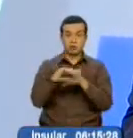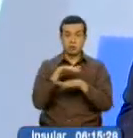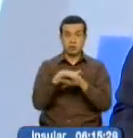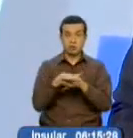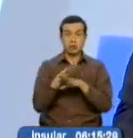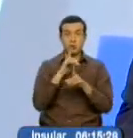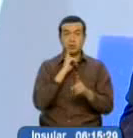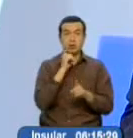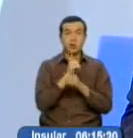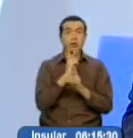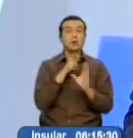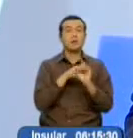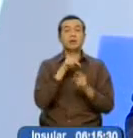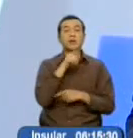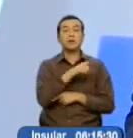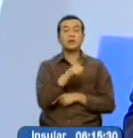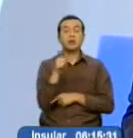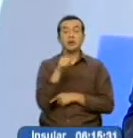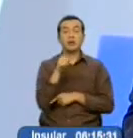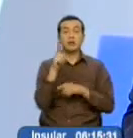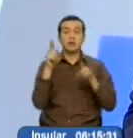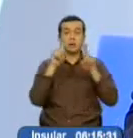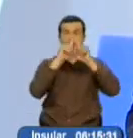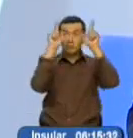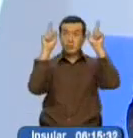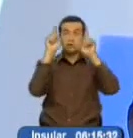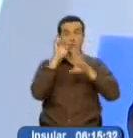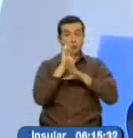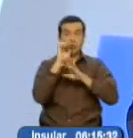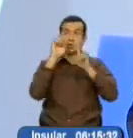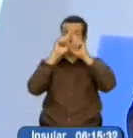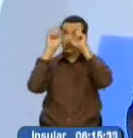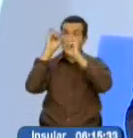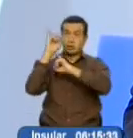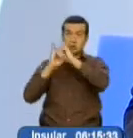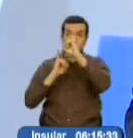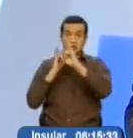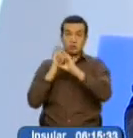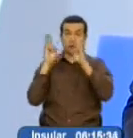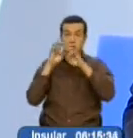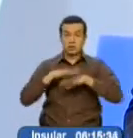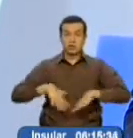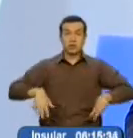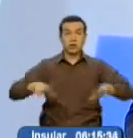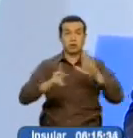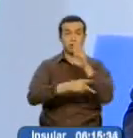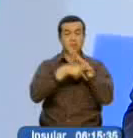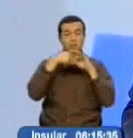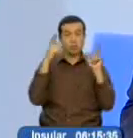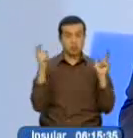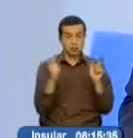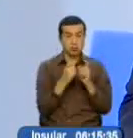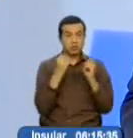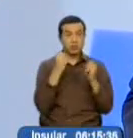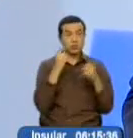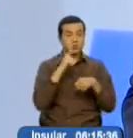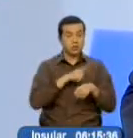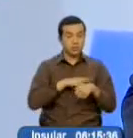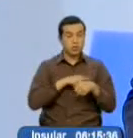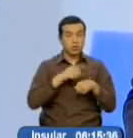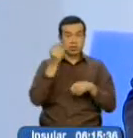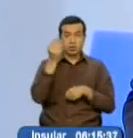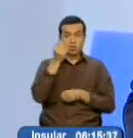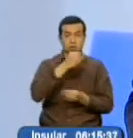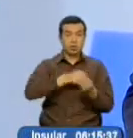donde estarán presentes inversionistas nacionales y extranjeros en relación a los campos menores. Un horizonte de una